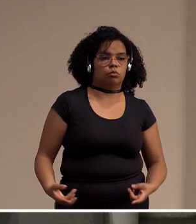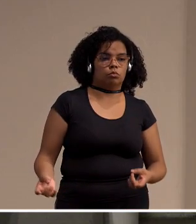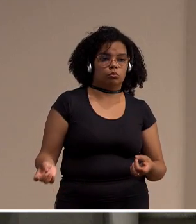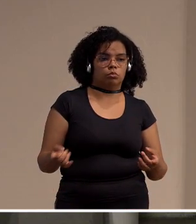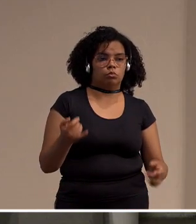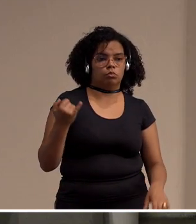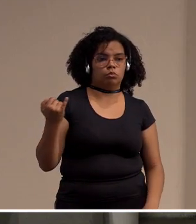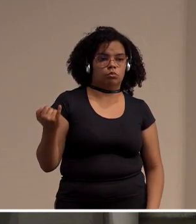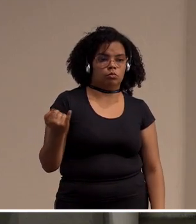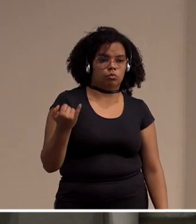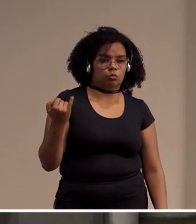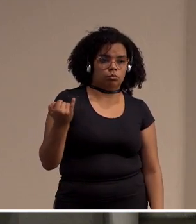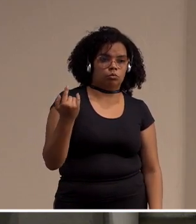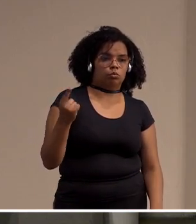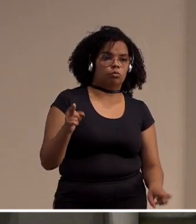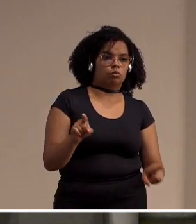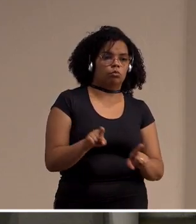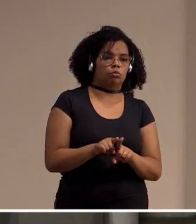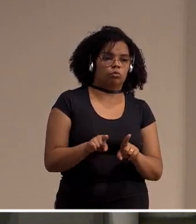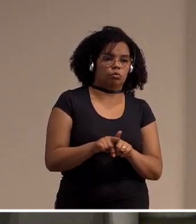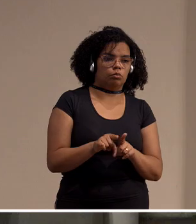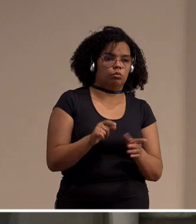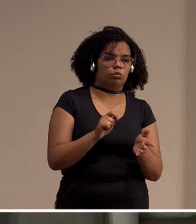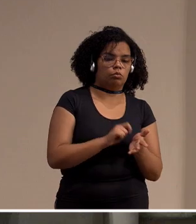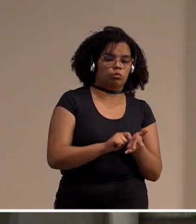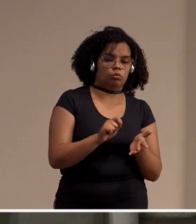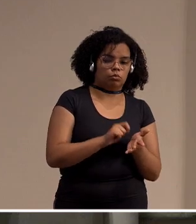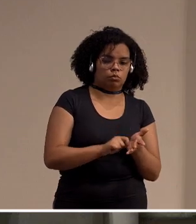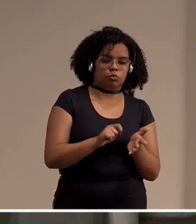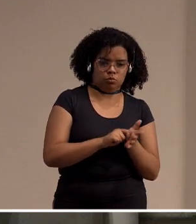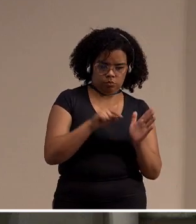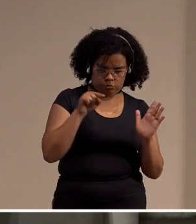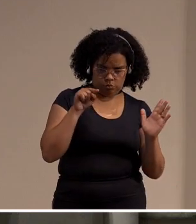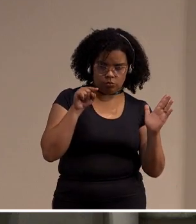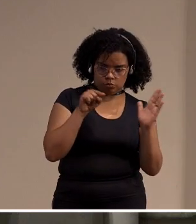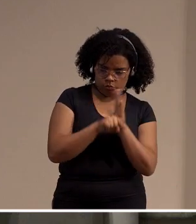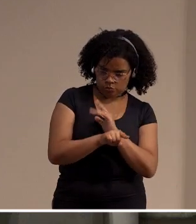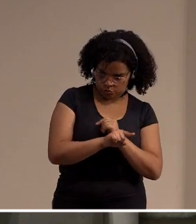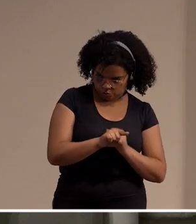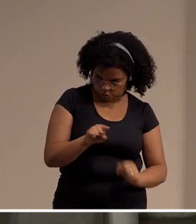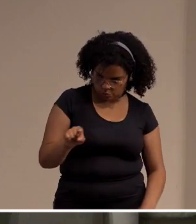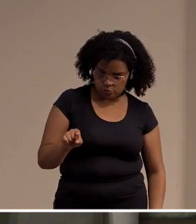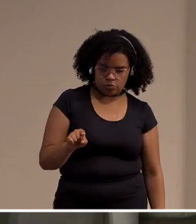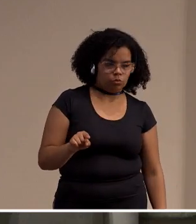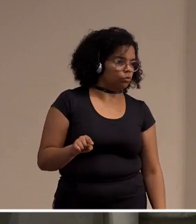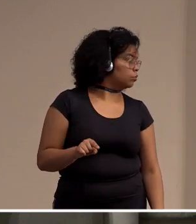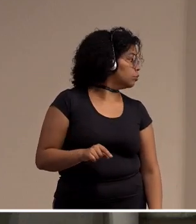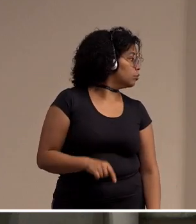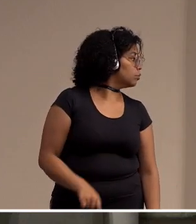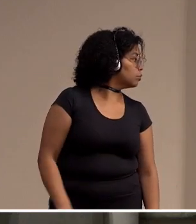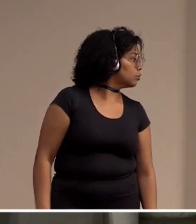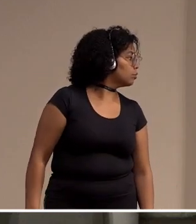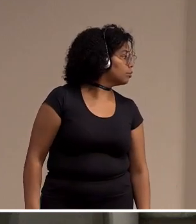escrita. E também eu tenho uma pergunta para você, mas eu primeiro quero responder.